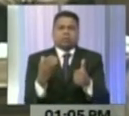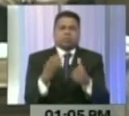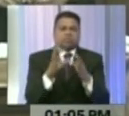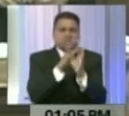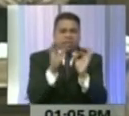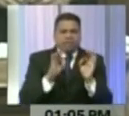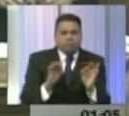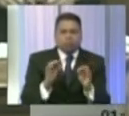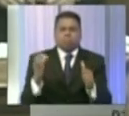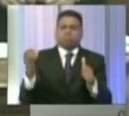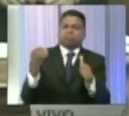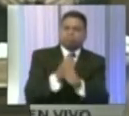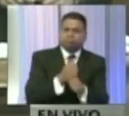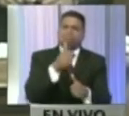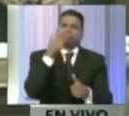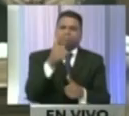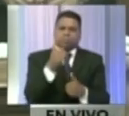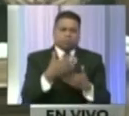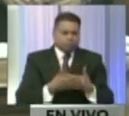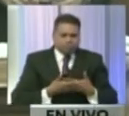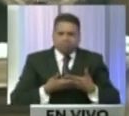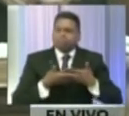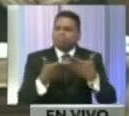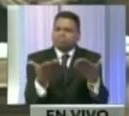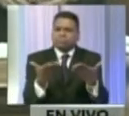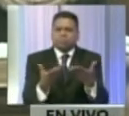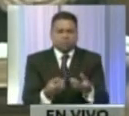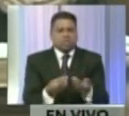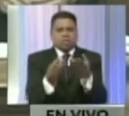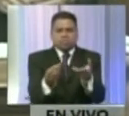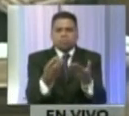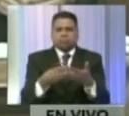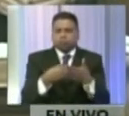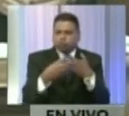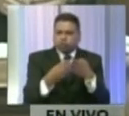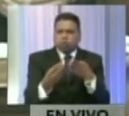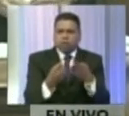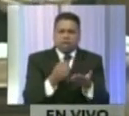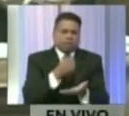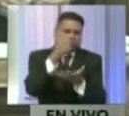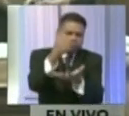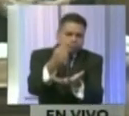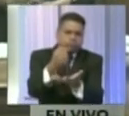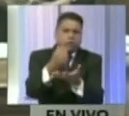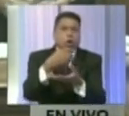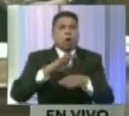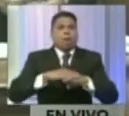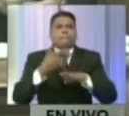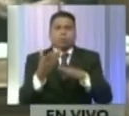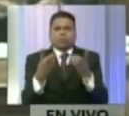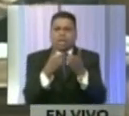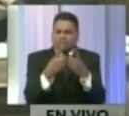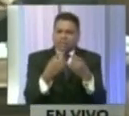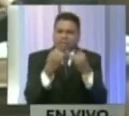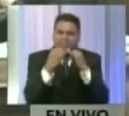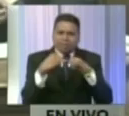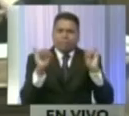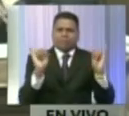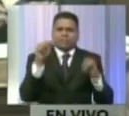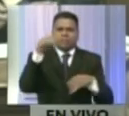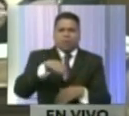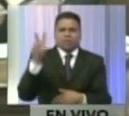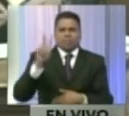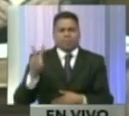soberana, yo le daría prioridad en la asignación de divisas que necesite para lograr, porque eso conduce a independizarnos. ¿De